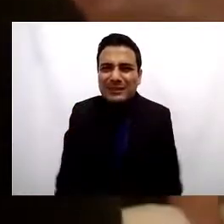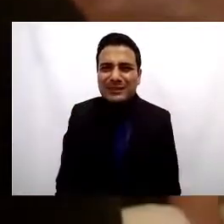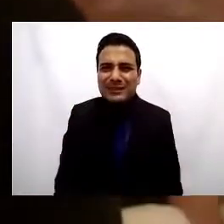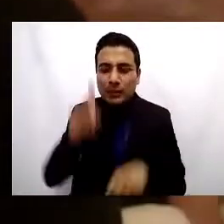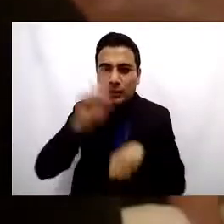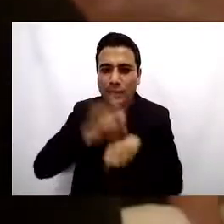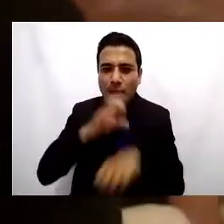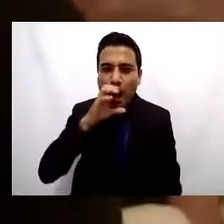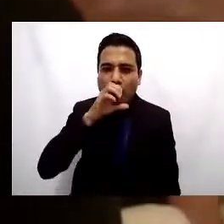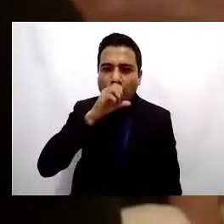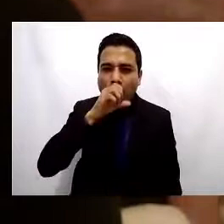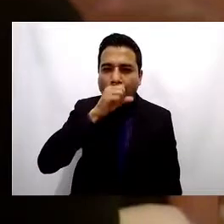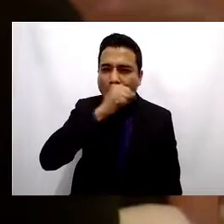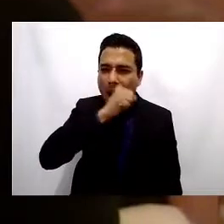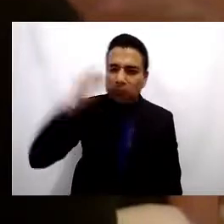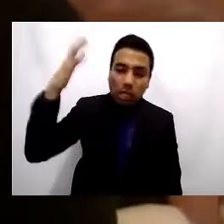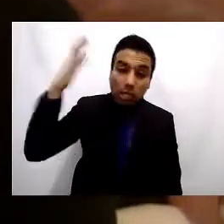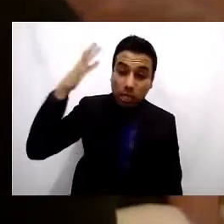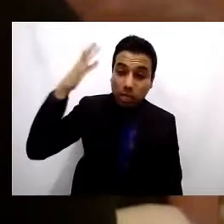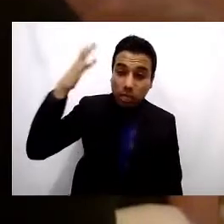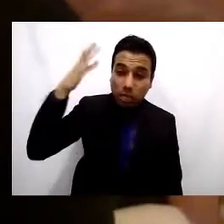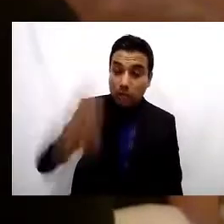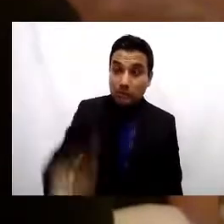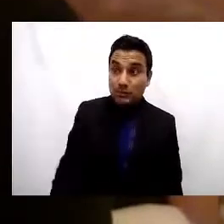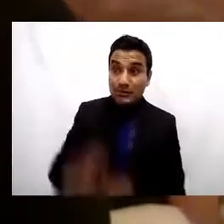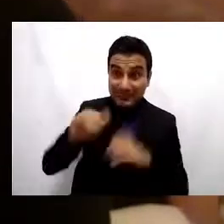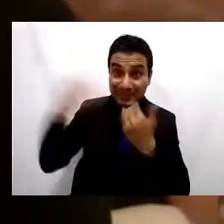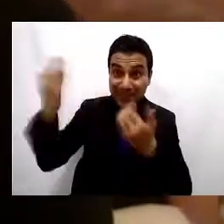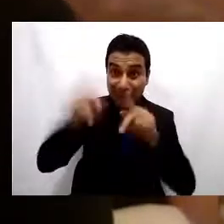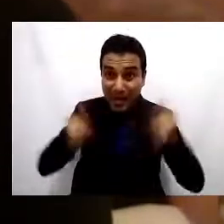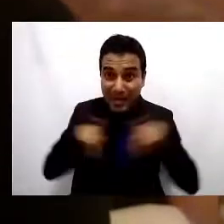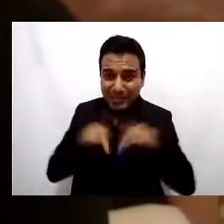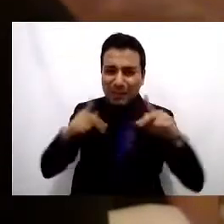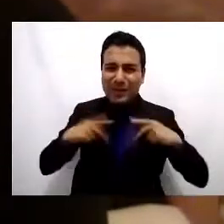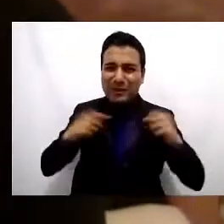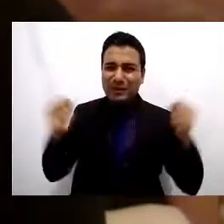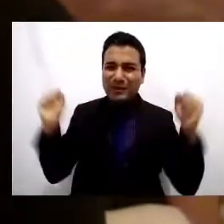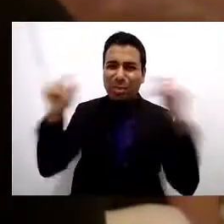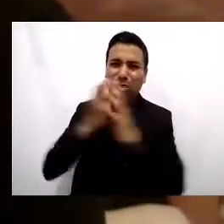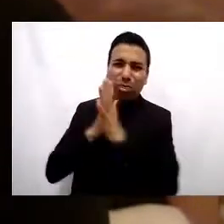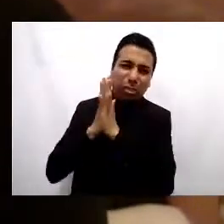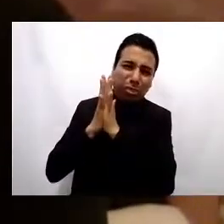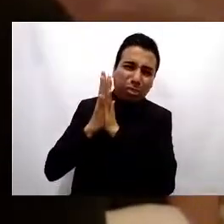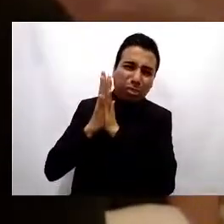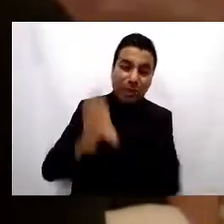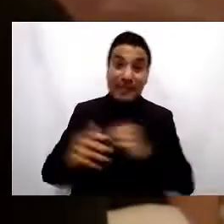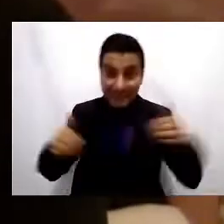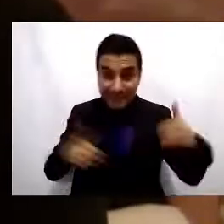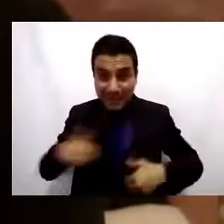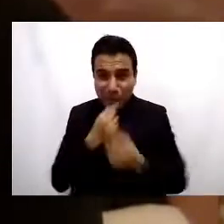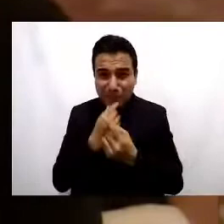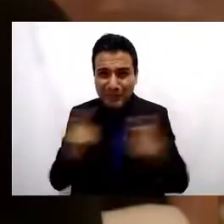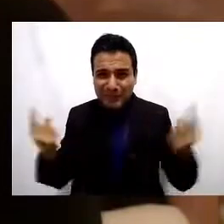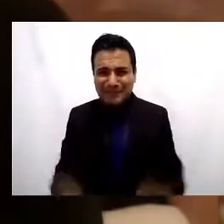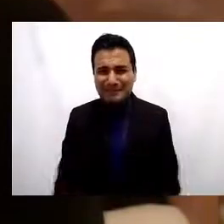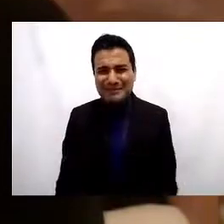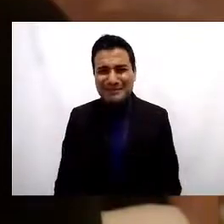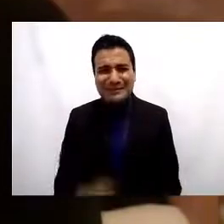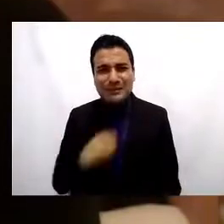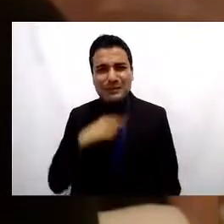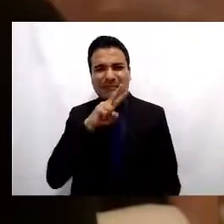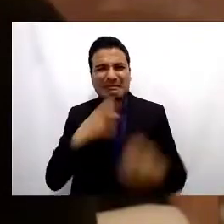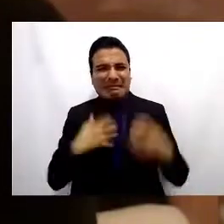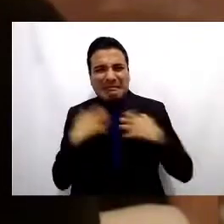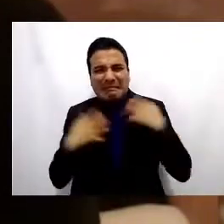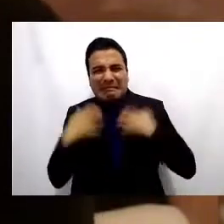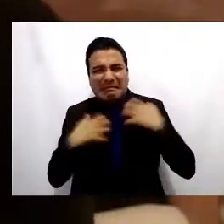llevarlo. Lo llevas a la plaza y está lleno de gente. Lo llevas a ver teatro infantil y yo sufría, tenía ataques de hígado producidos por